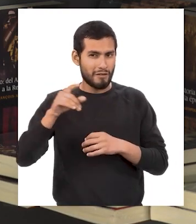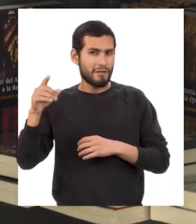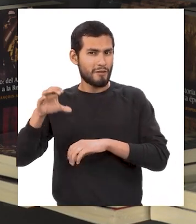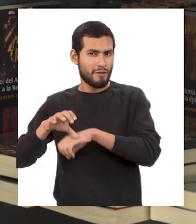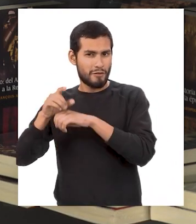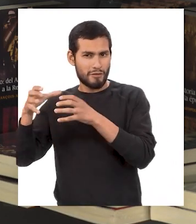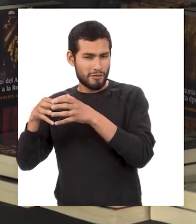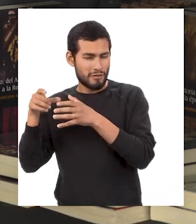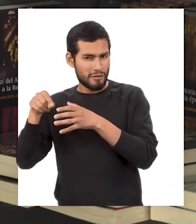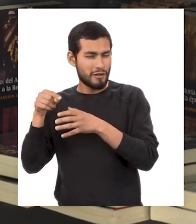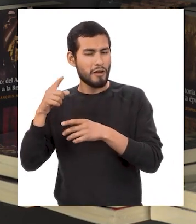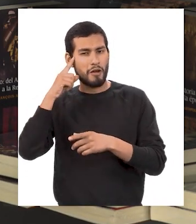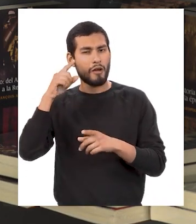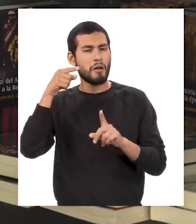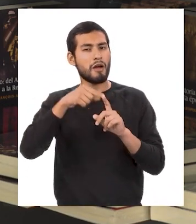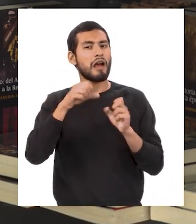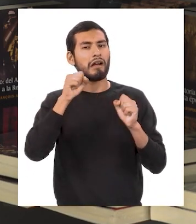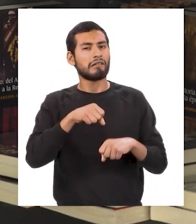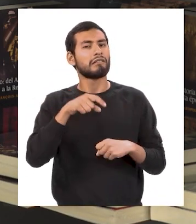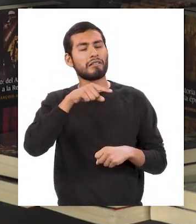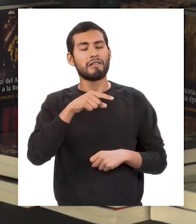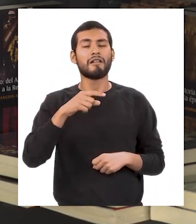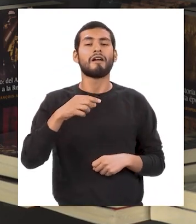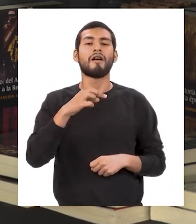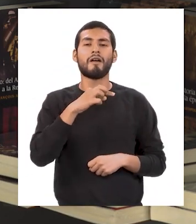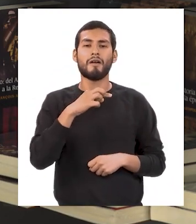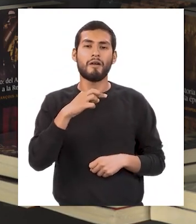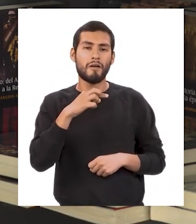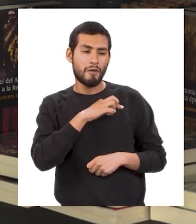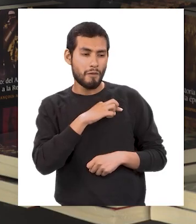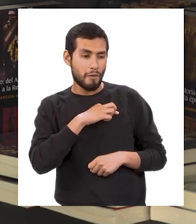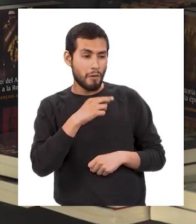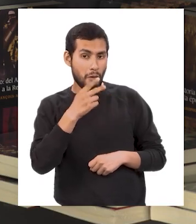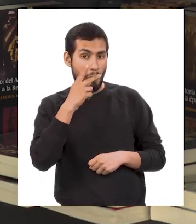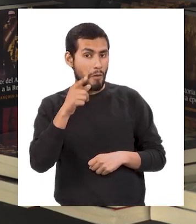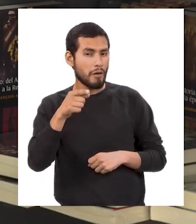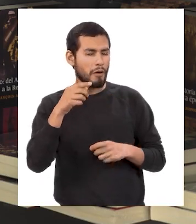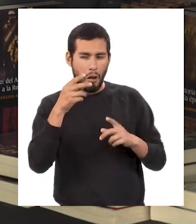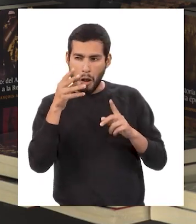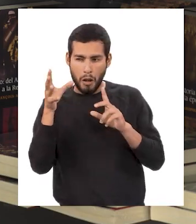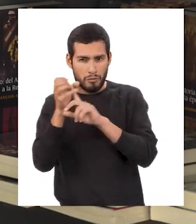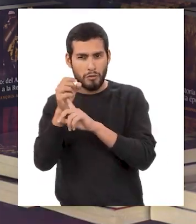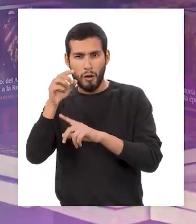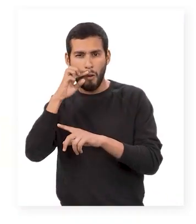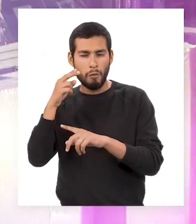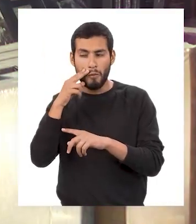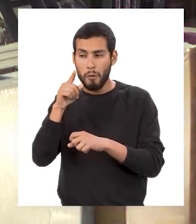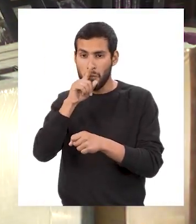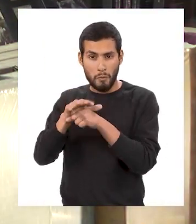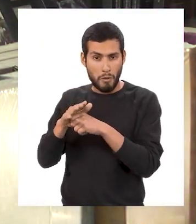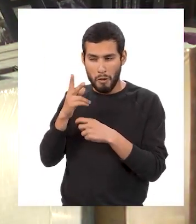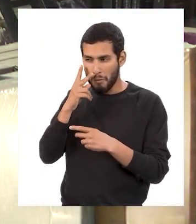los miembros del Reform Club para asegurarse de que Fogg cumpla con su promesa.